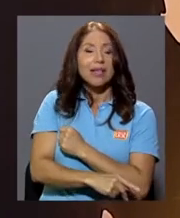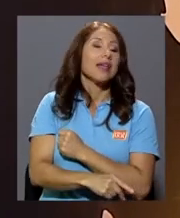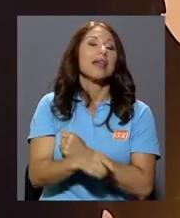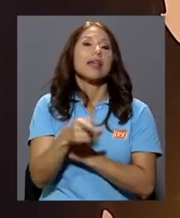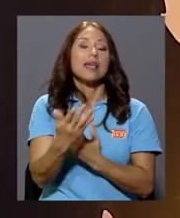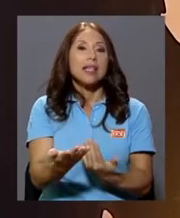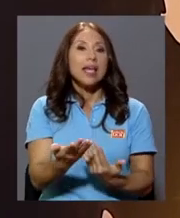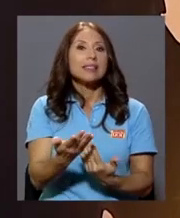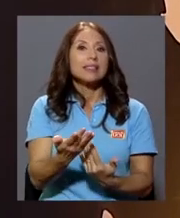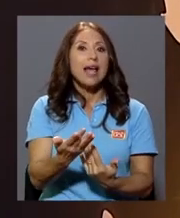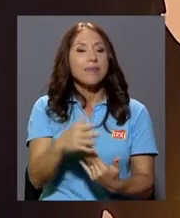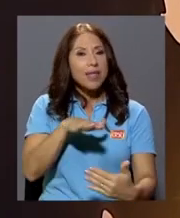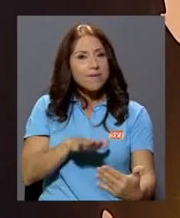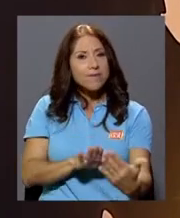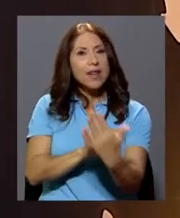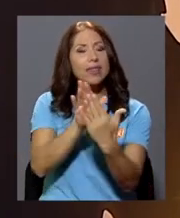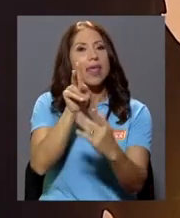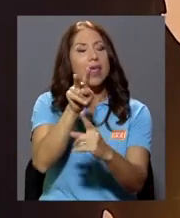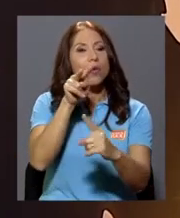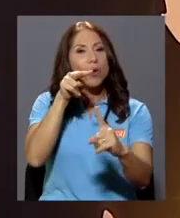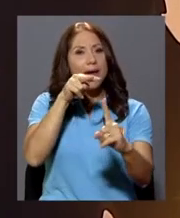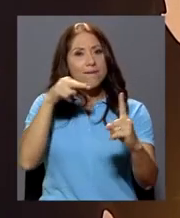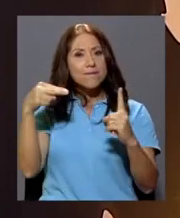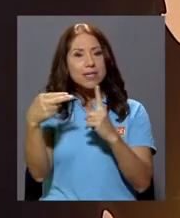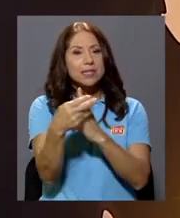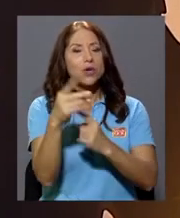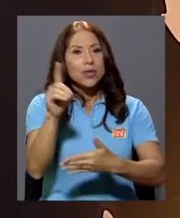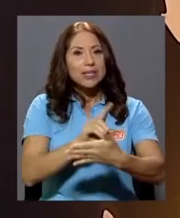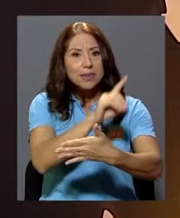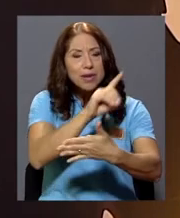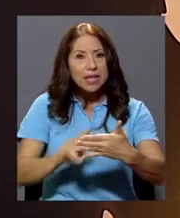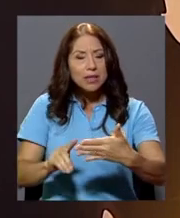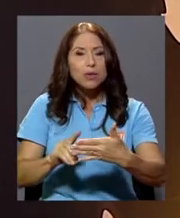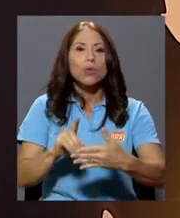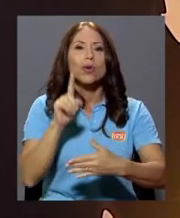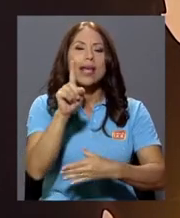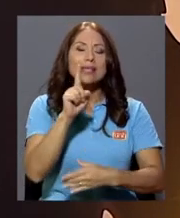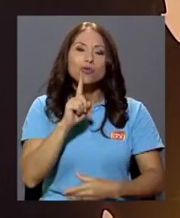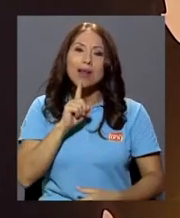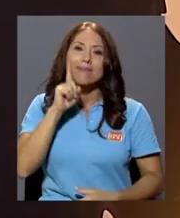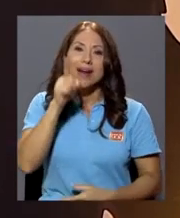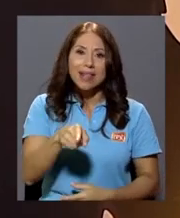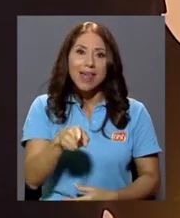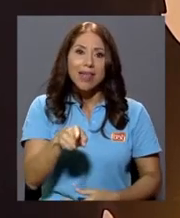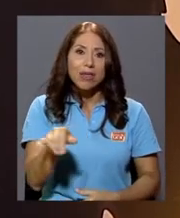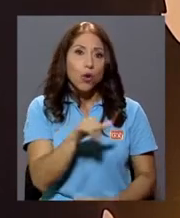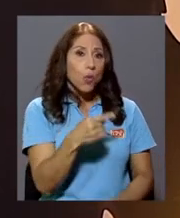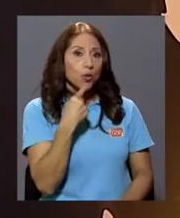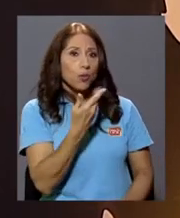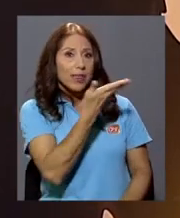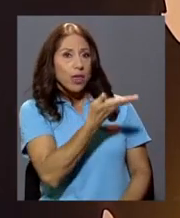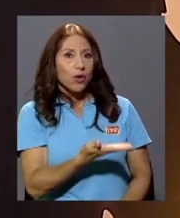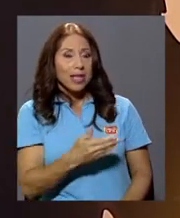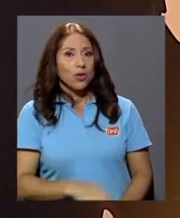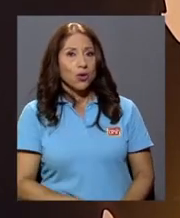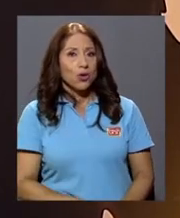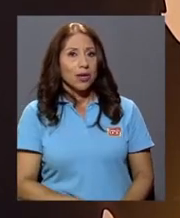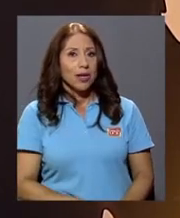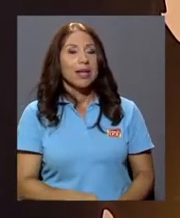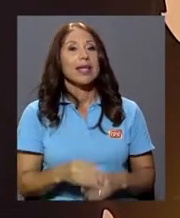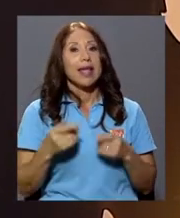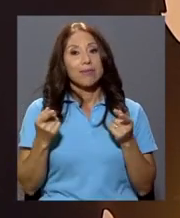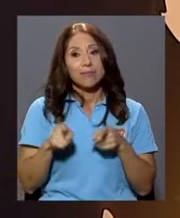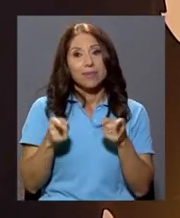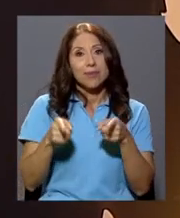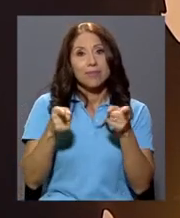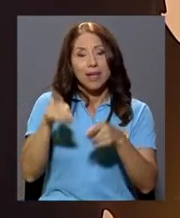una visión muchas veces discriminatoria? Y es una realidad que, como nos comenta don Héctor, sistemáticamente